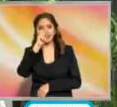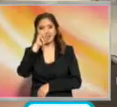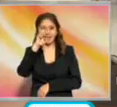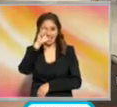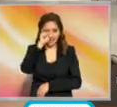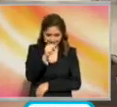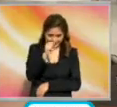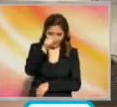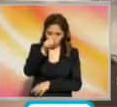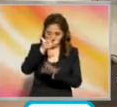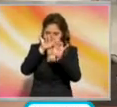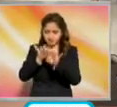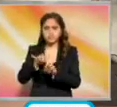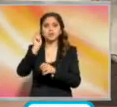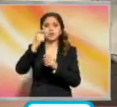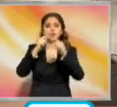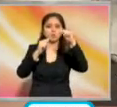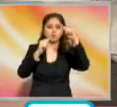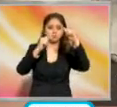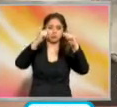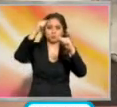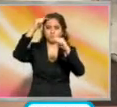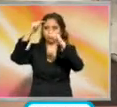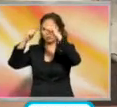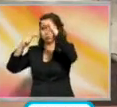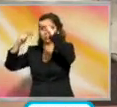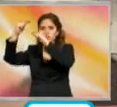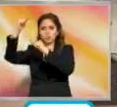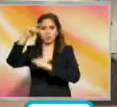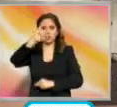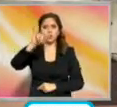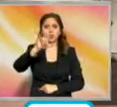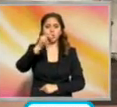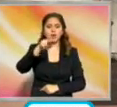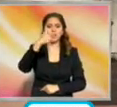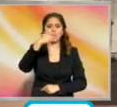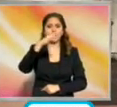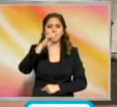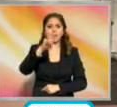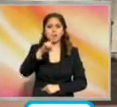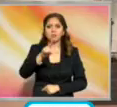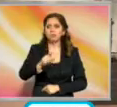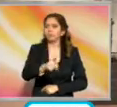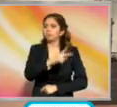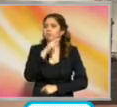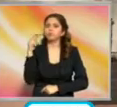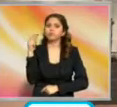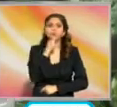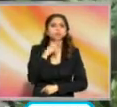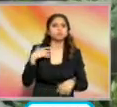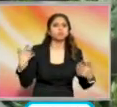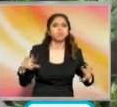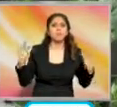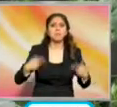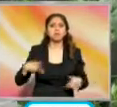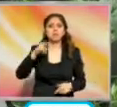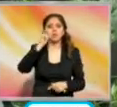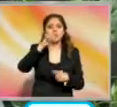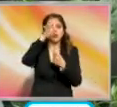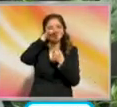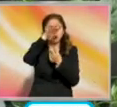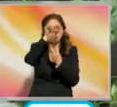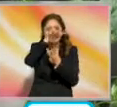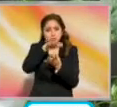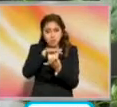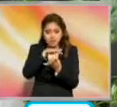La gráfica de exactamente cómo sucede que Juan Gabriel se vuelve de pronto tendencia explosiva. Sí. Les voy a decir una cosa, A no ver. hay